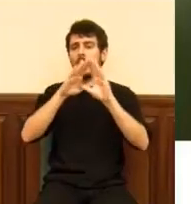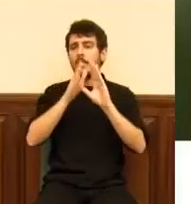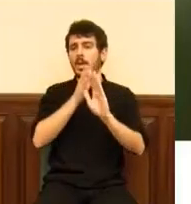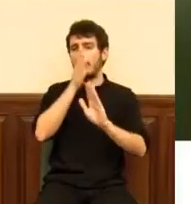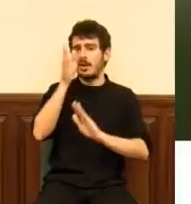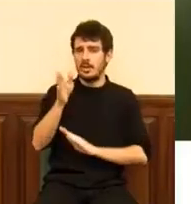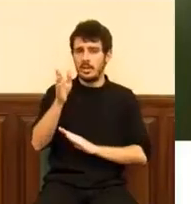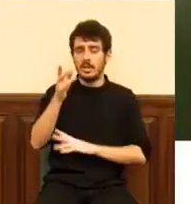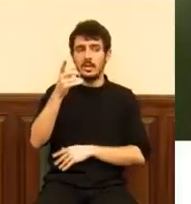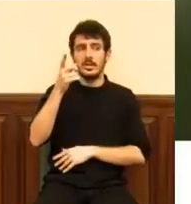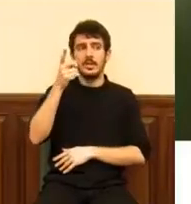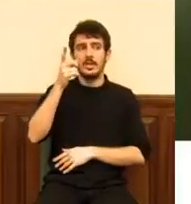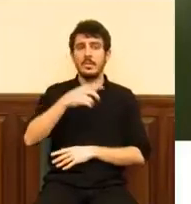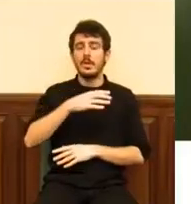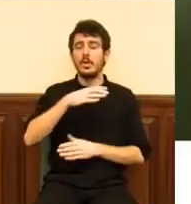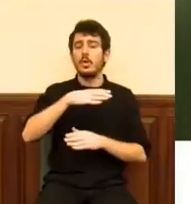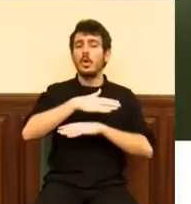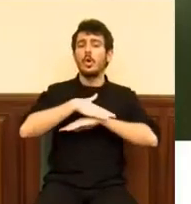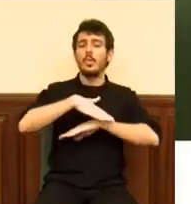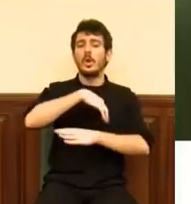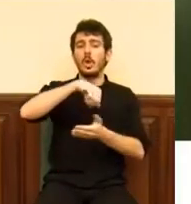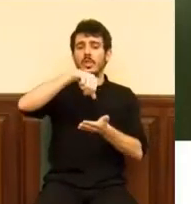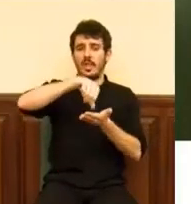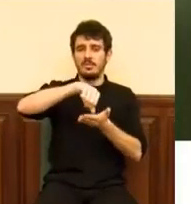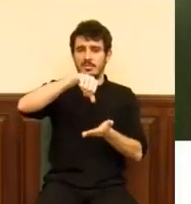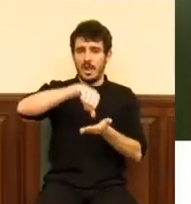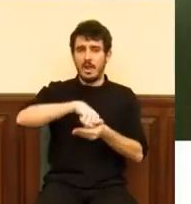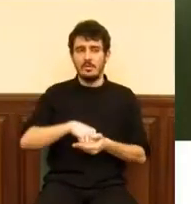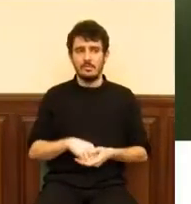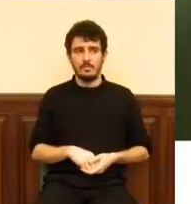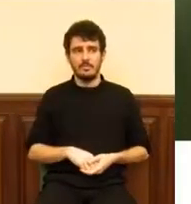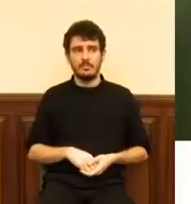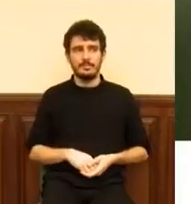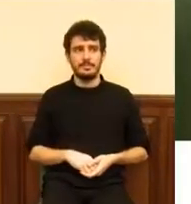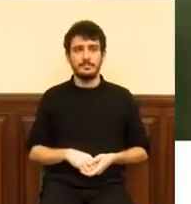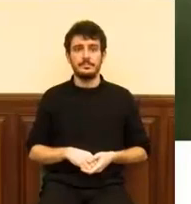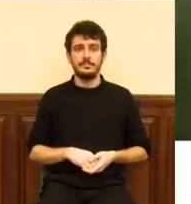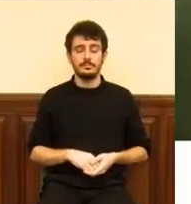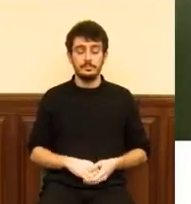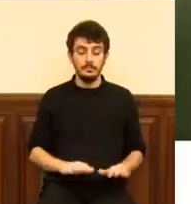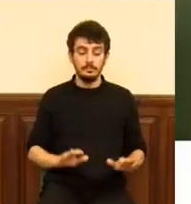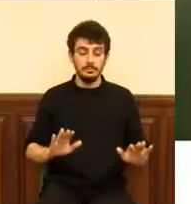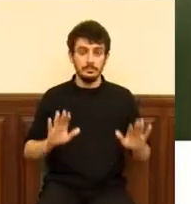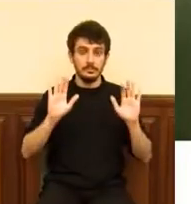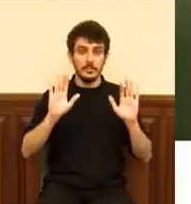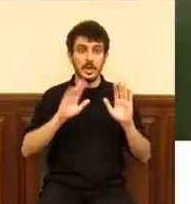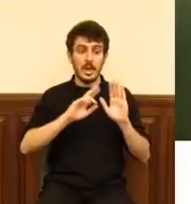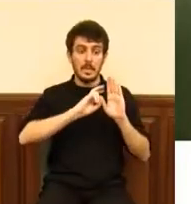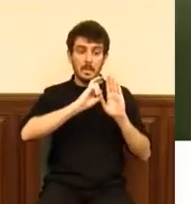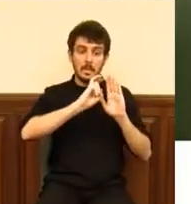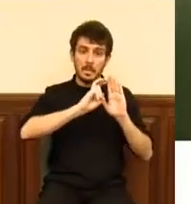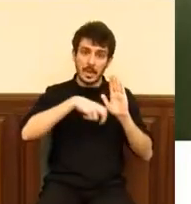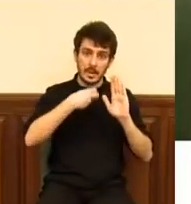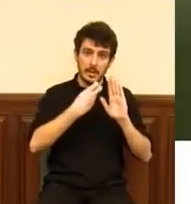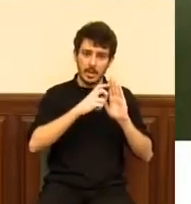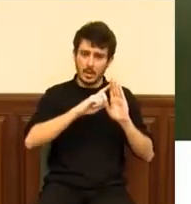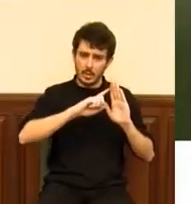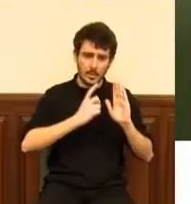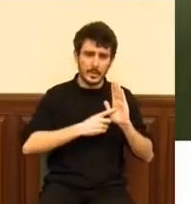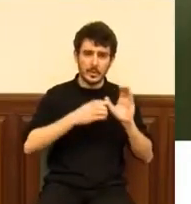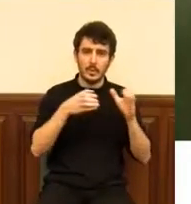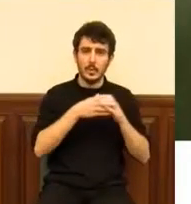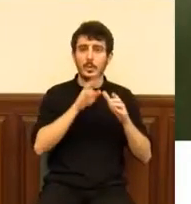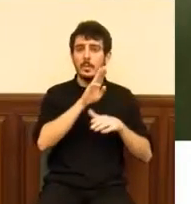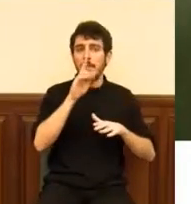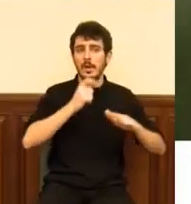se dirigen al Gobierno central. Y, sin embargo, la enmienda a la totalidad que presenta el Partido